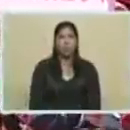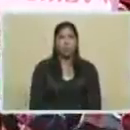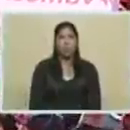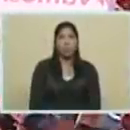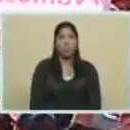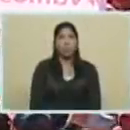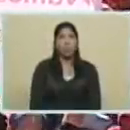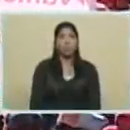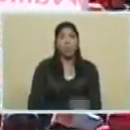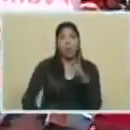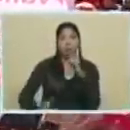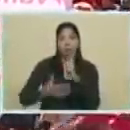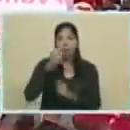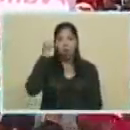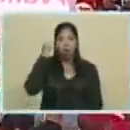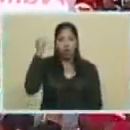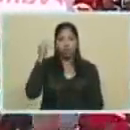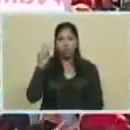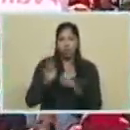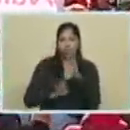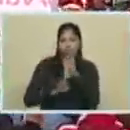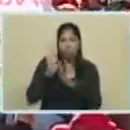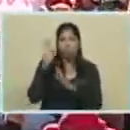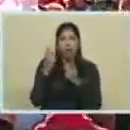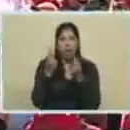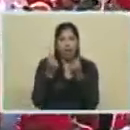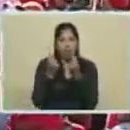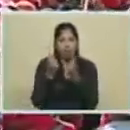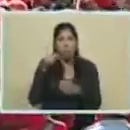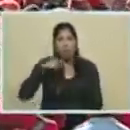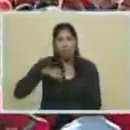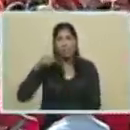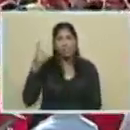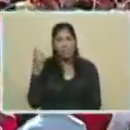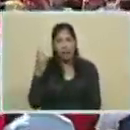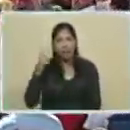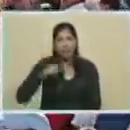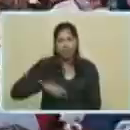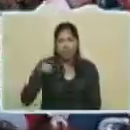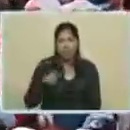para lograr el desarrollo, crecimiento económico que necesitamos,